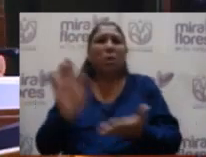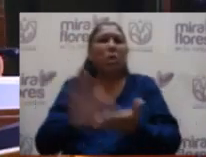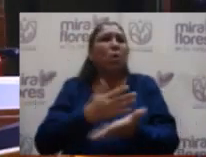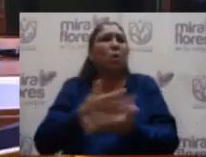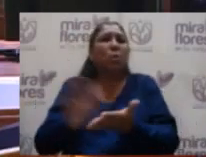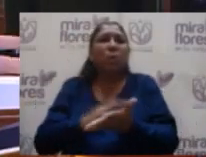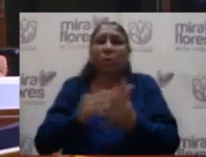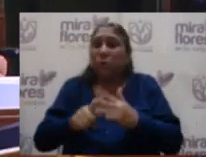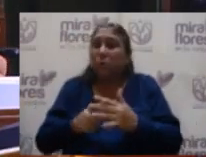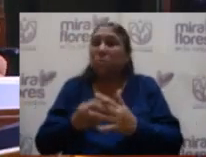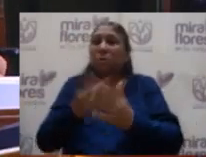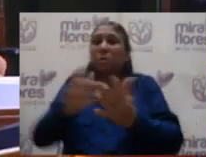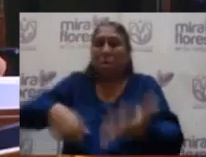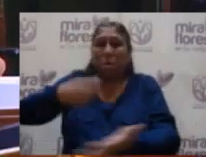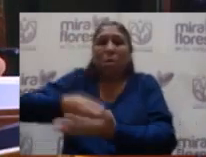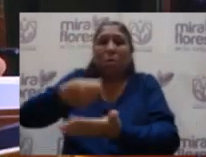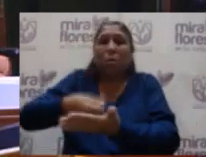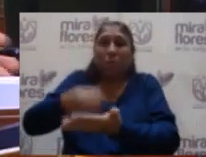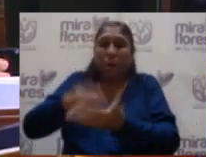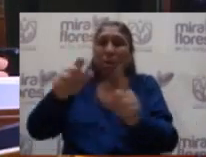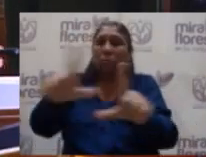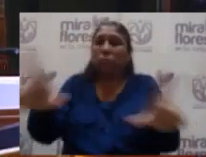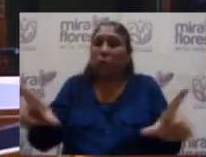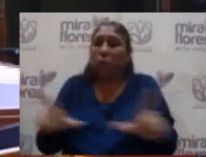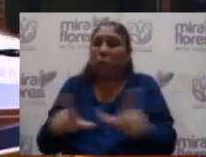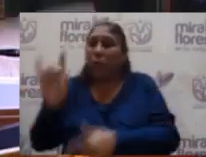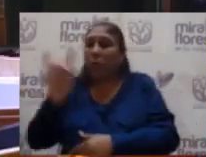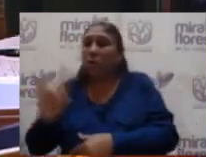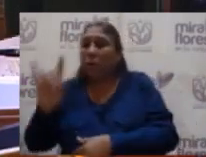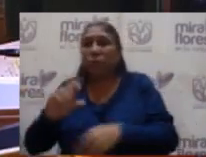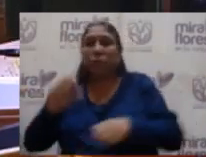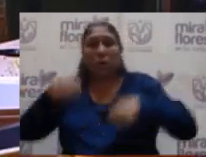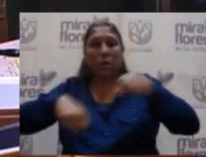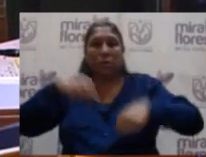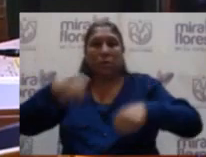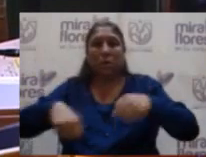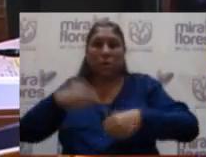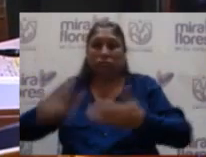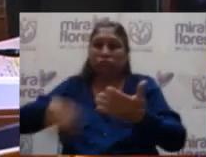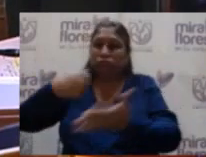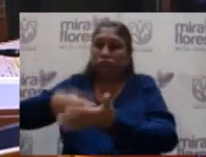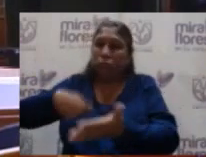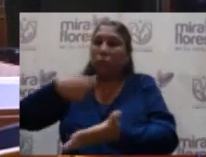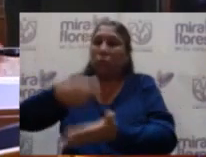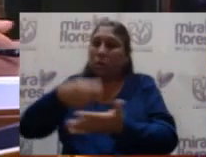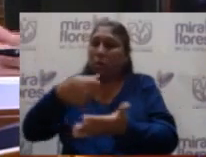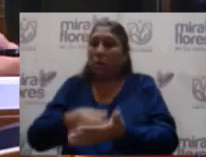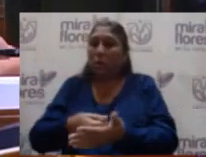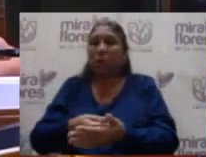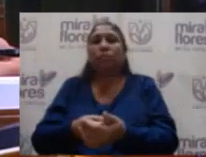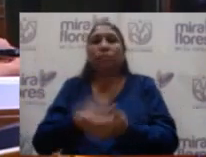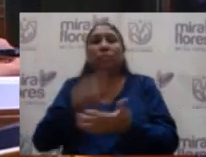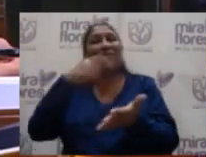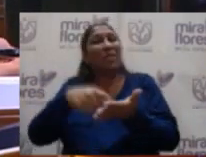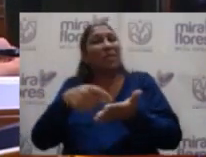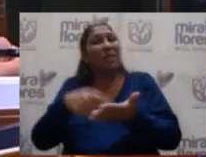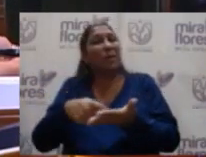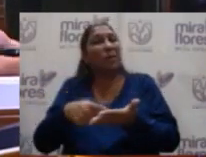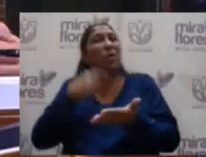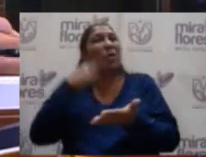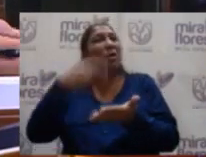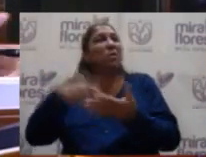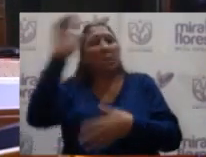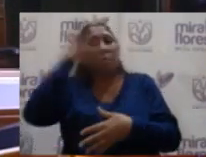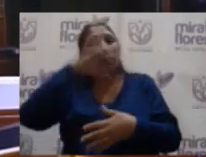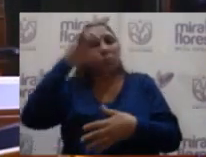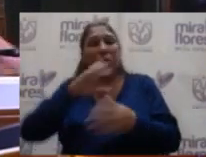el inicio cobrar por el uso de estos espacios públicos, que va a ser JJ Calmet y compañía, que dicho sea de paso, he estado buscando